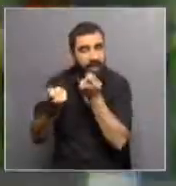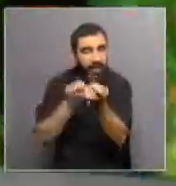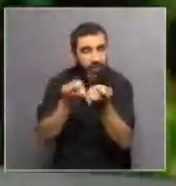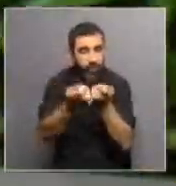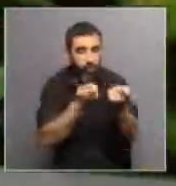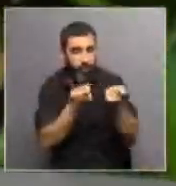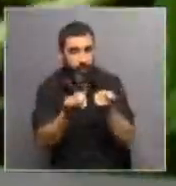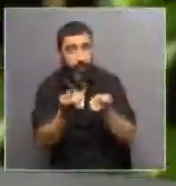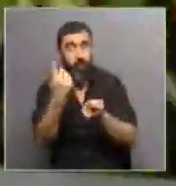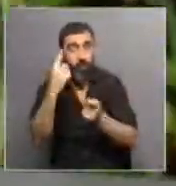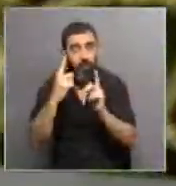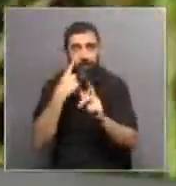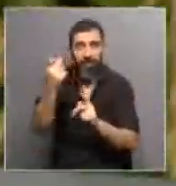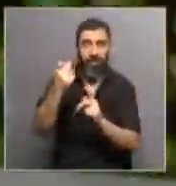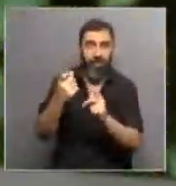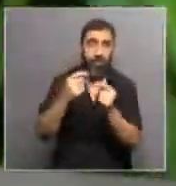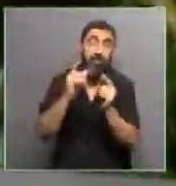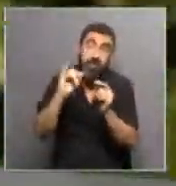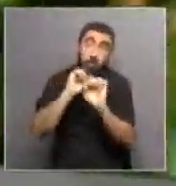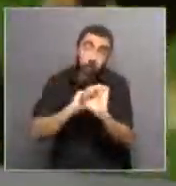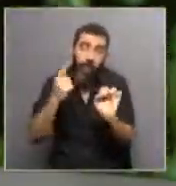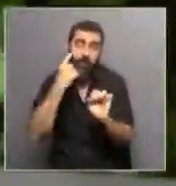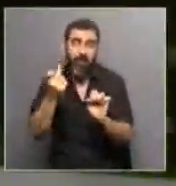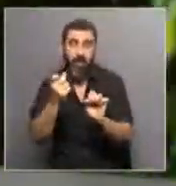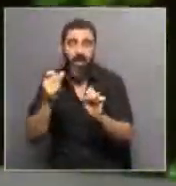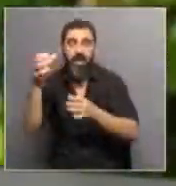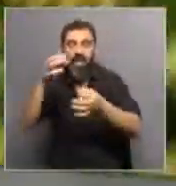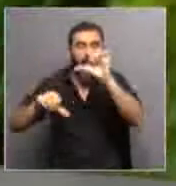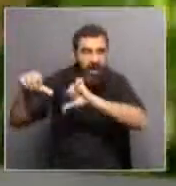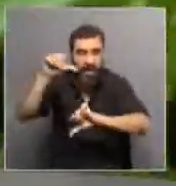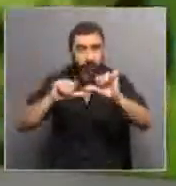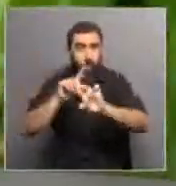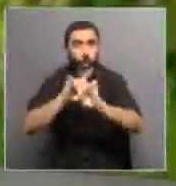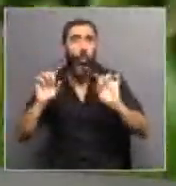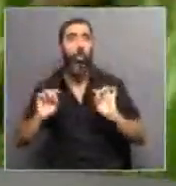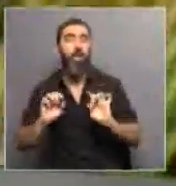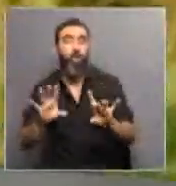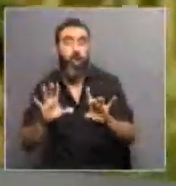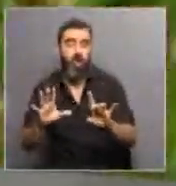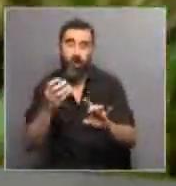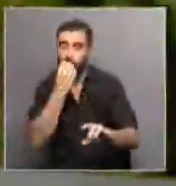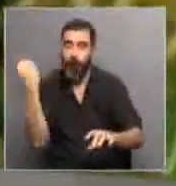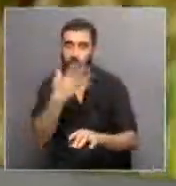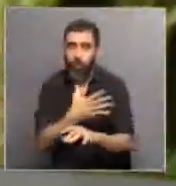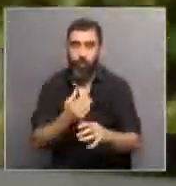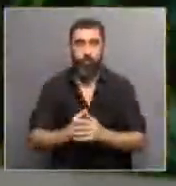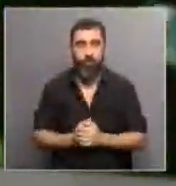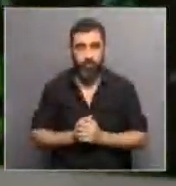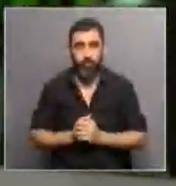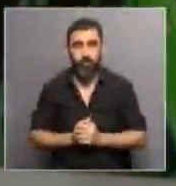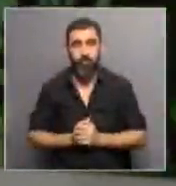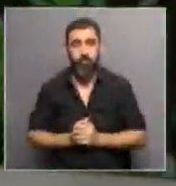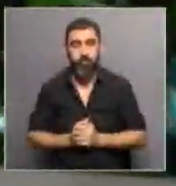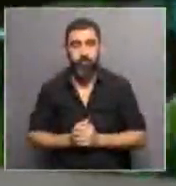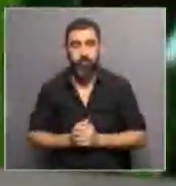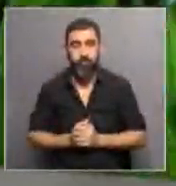pero evitando incorporar en lo posible agroquímicos sintéticos fósiles, que son los que impactan más